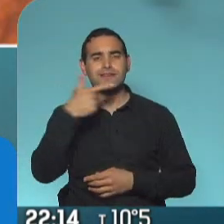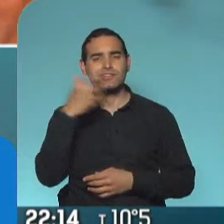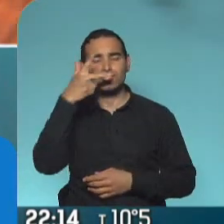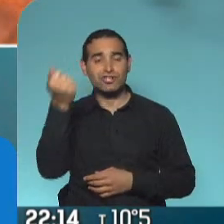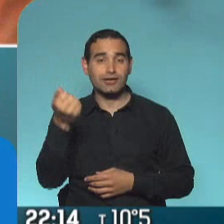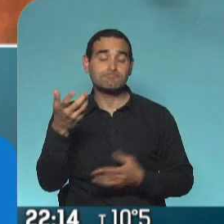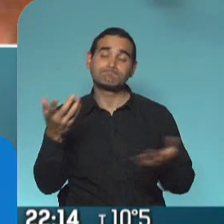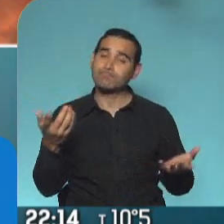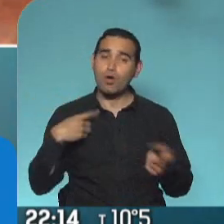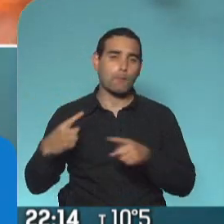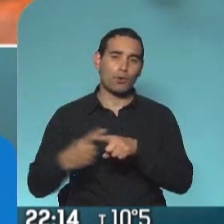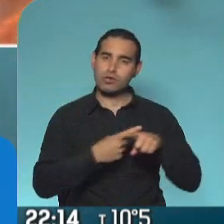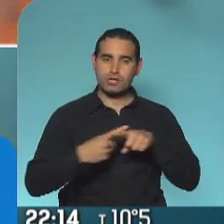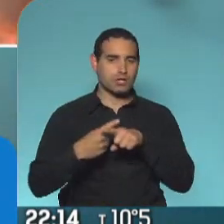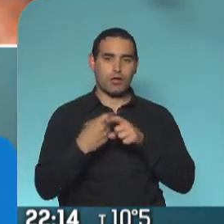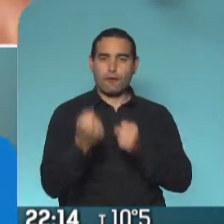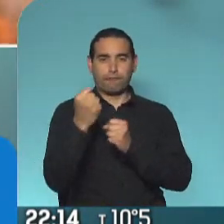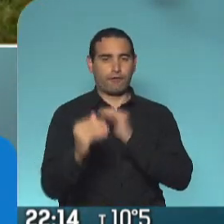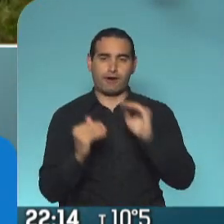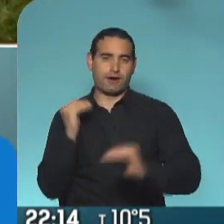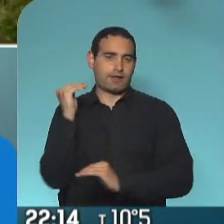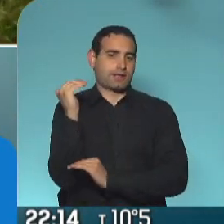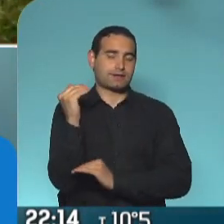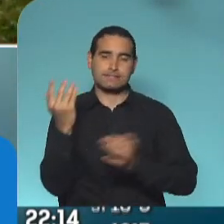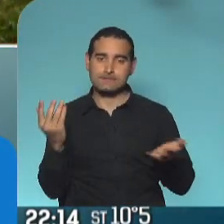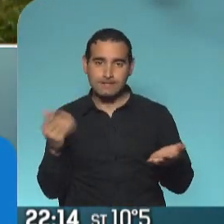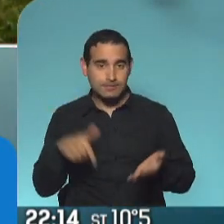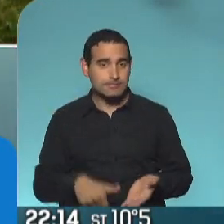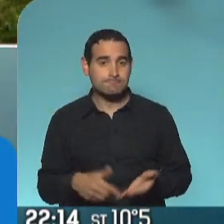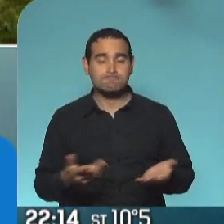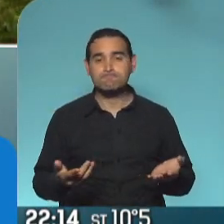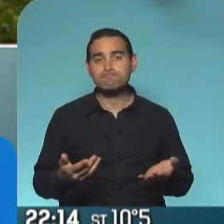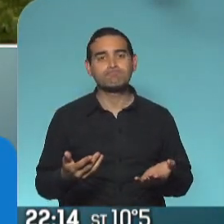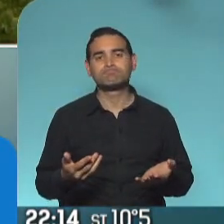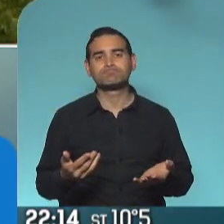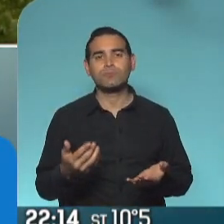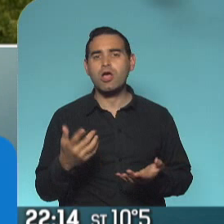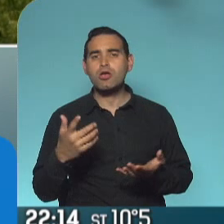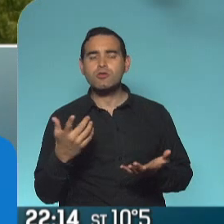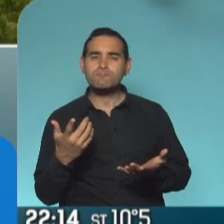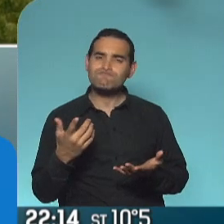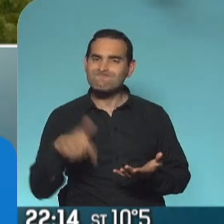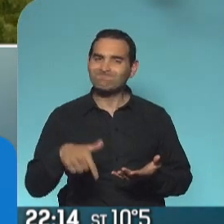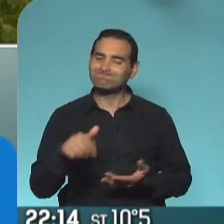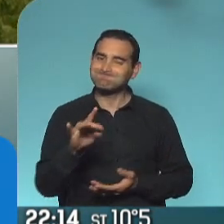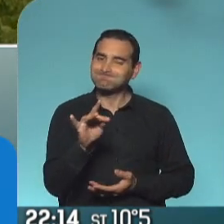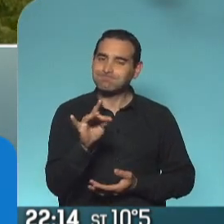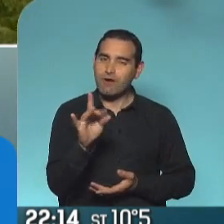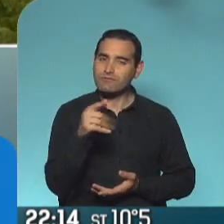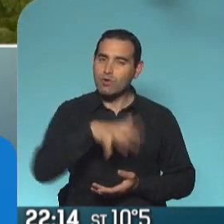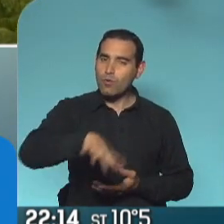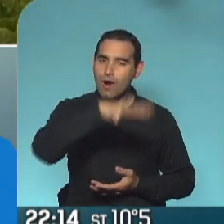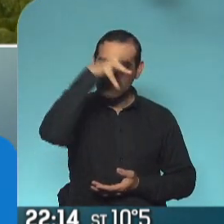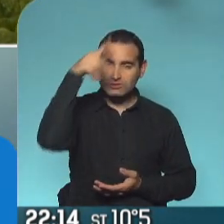La política se antepone a los hechos y aquí no hay un espacio muy alentador para el Amazonas,